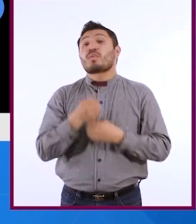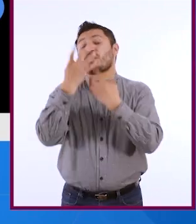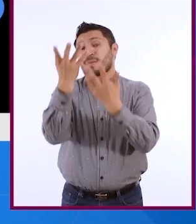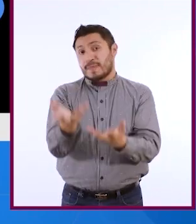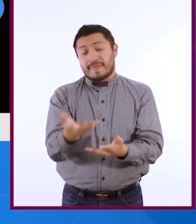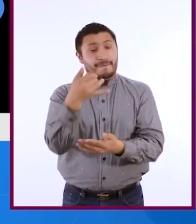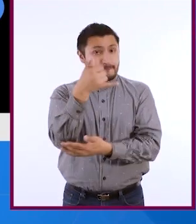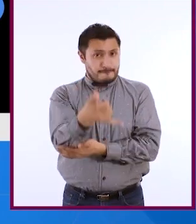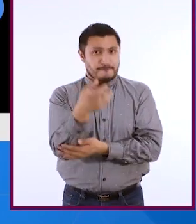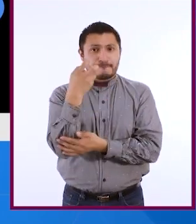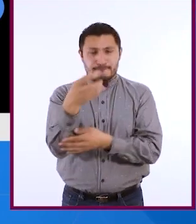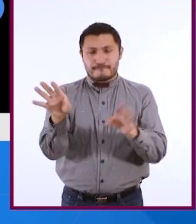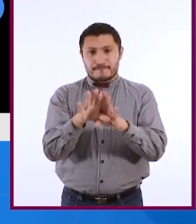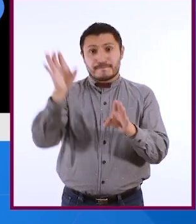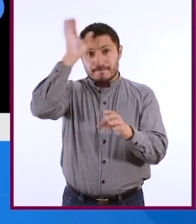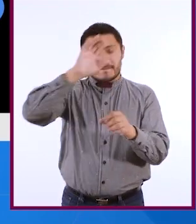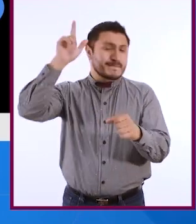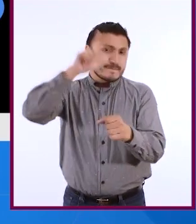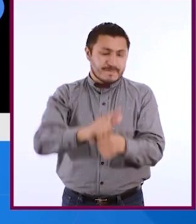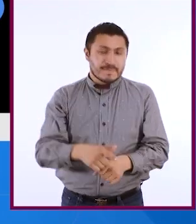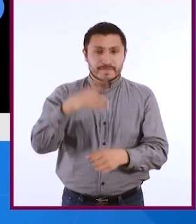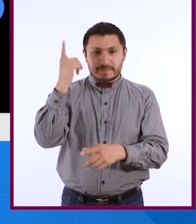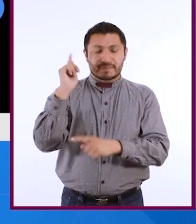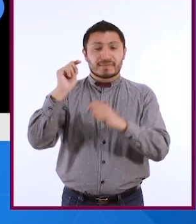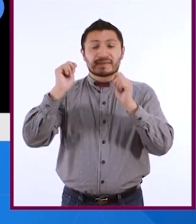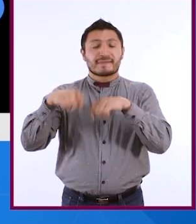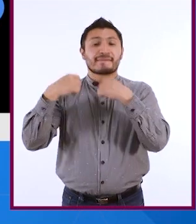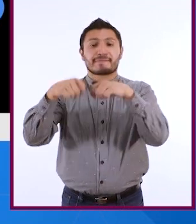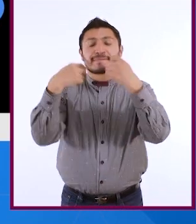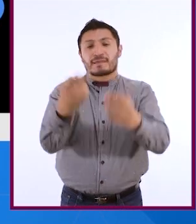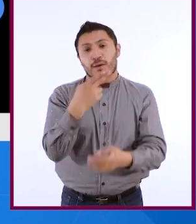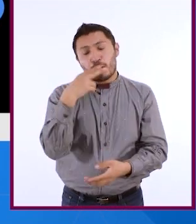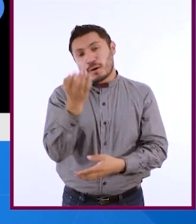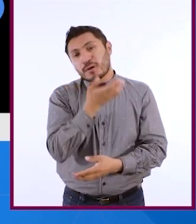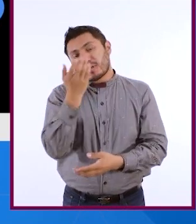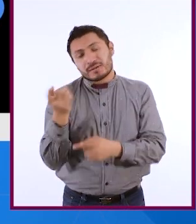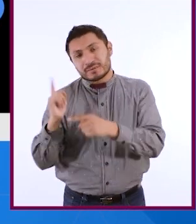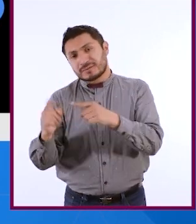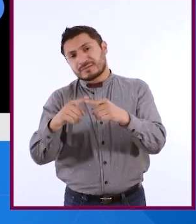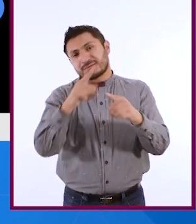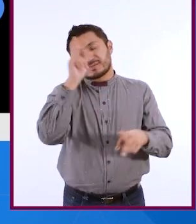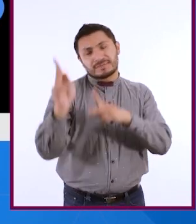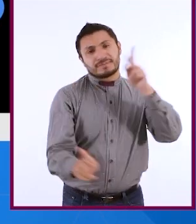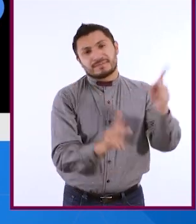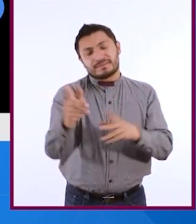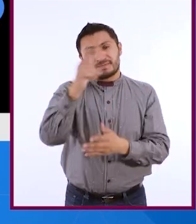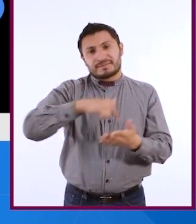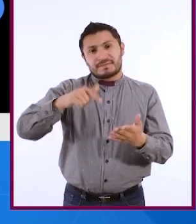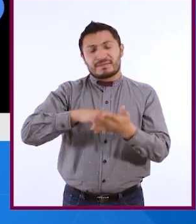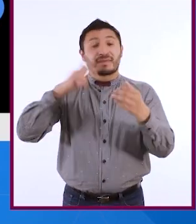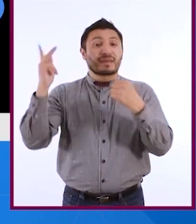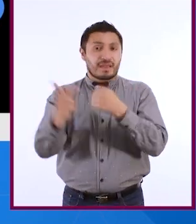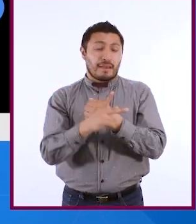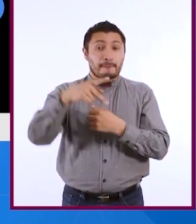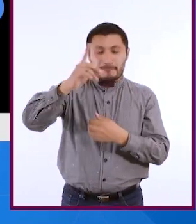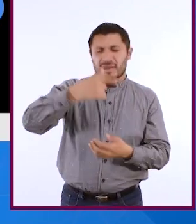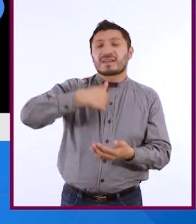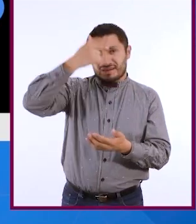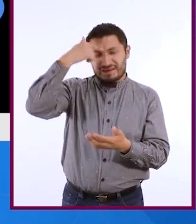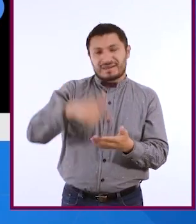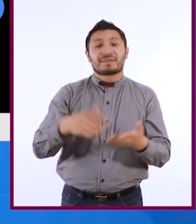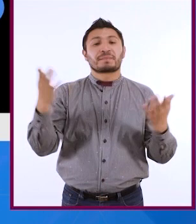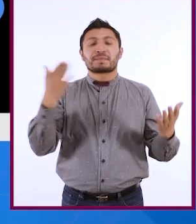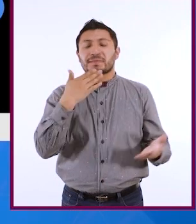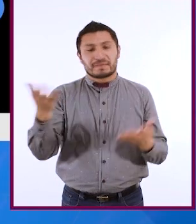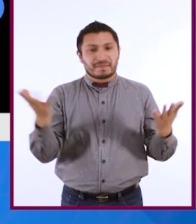expresiones de su cultura y de sus tradiciones y de sus usos y costumbres en los distintos pueblos y regiones del país, pero sí creo que han logrado